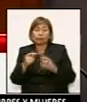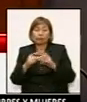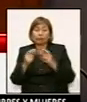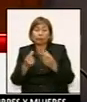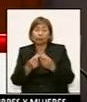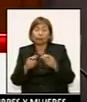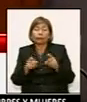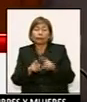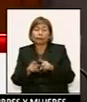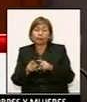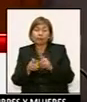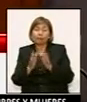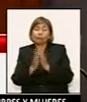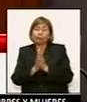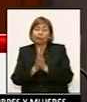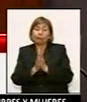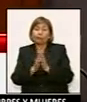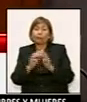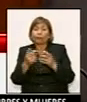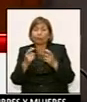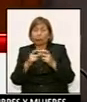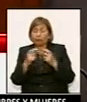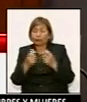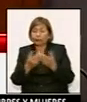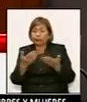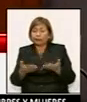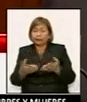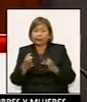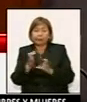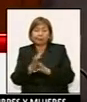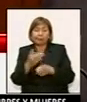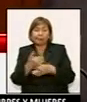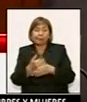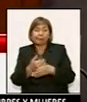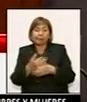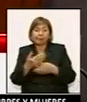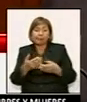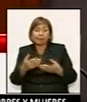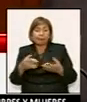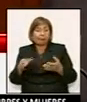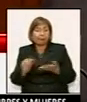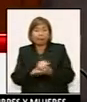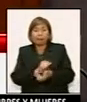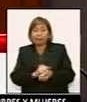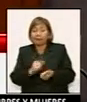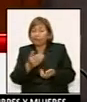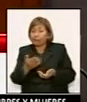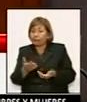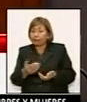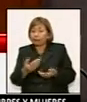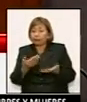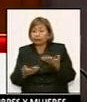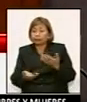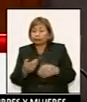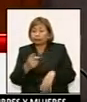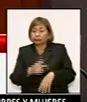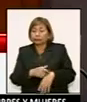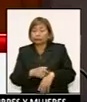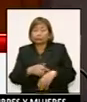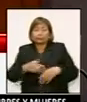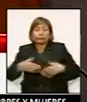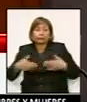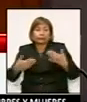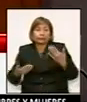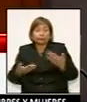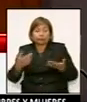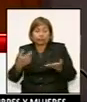pero también invocamos a las demás bancadas a que estas formas de violencia que son inaceptables, en el momento en que pueda, en el que podamos